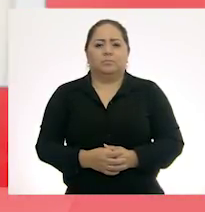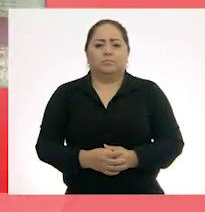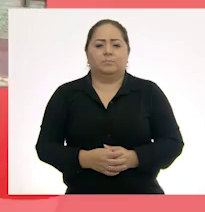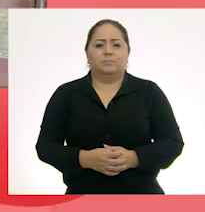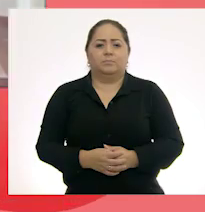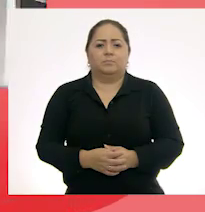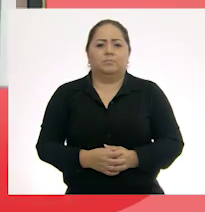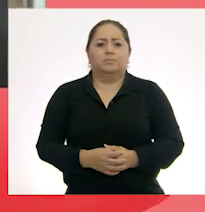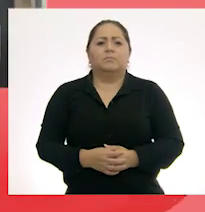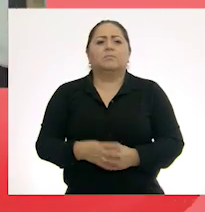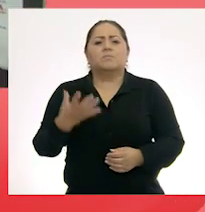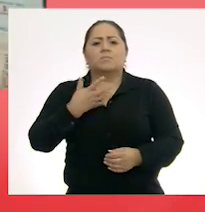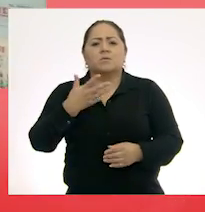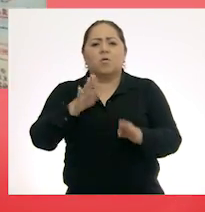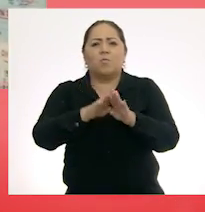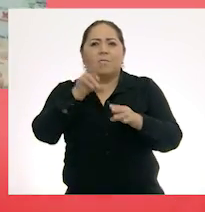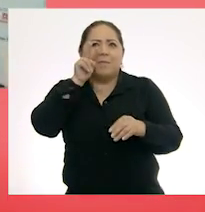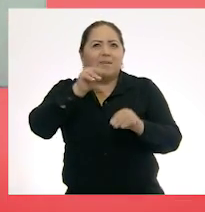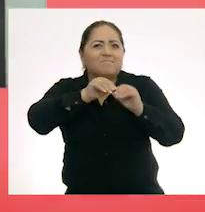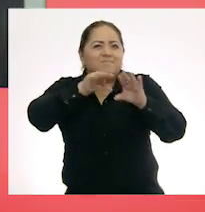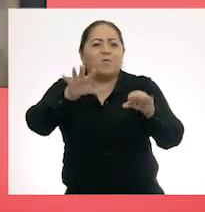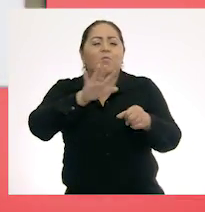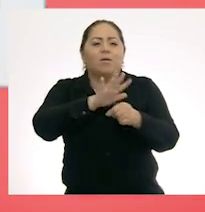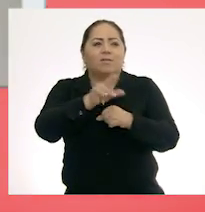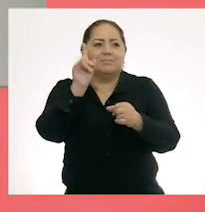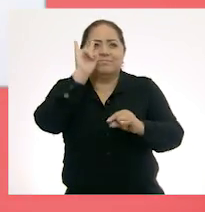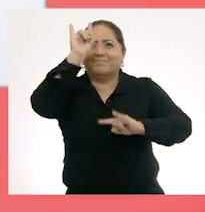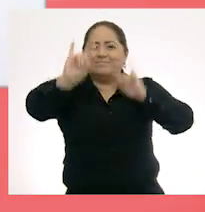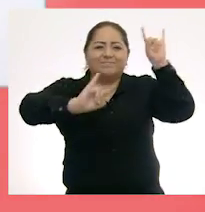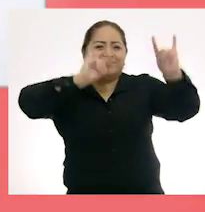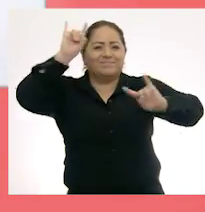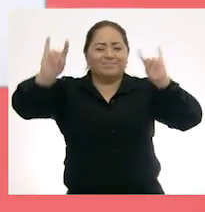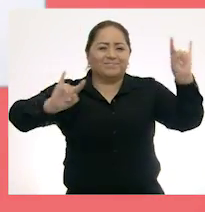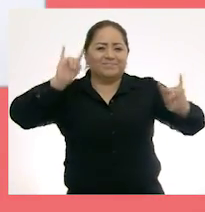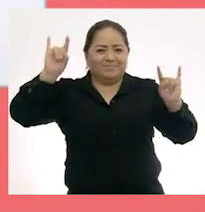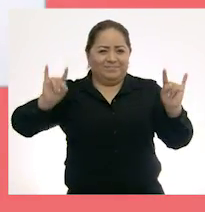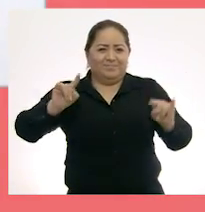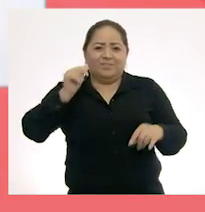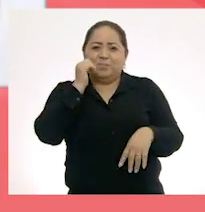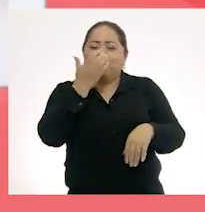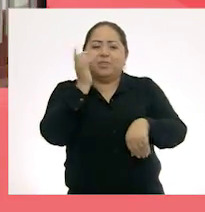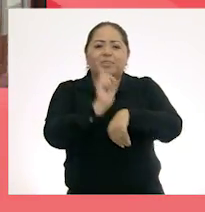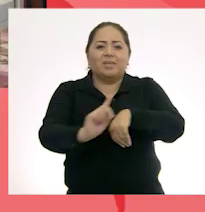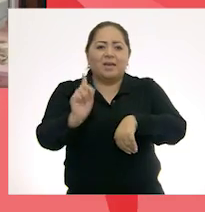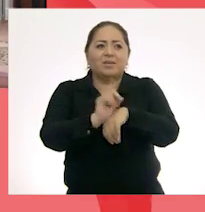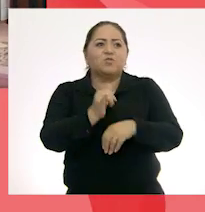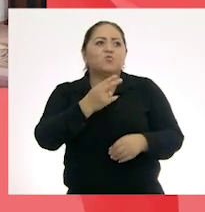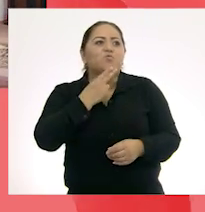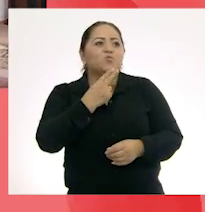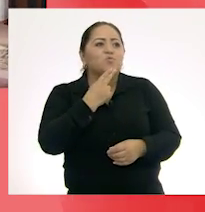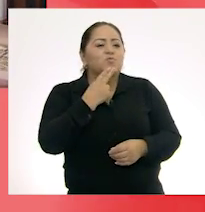¿Qué mejor manera de hacer publicidad que poniéndola en un objeto cotidiano y